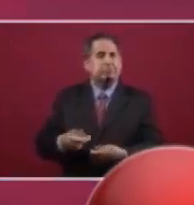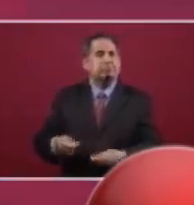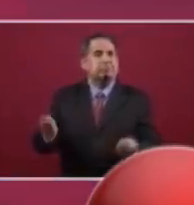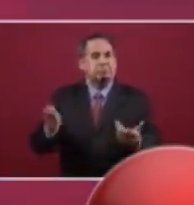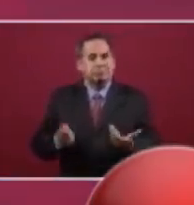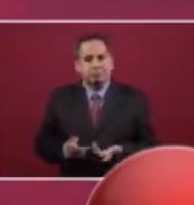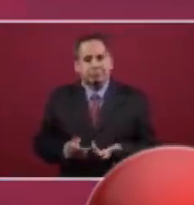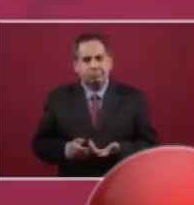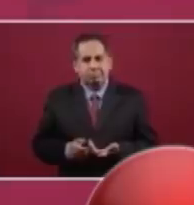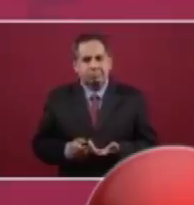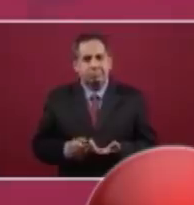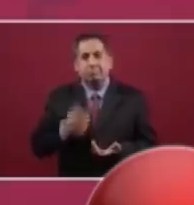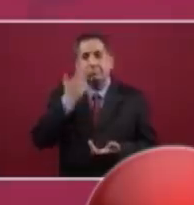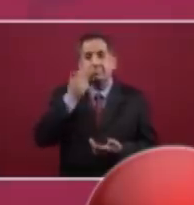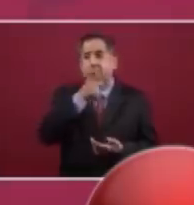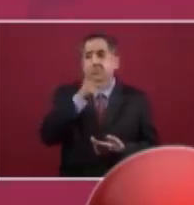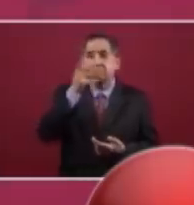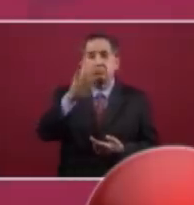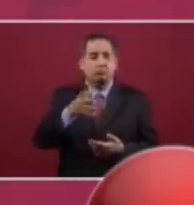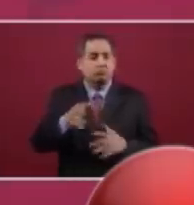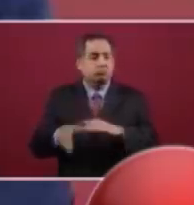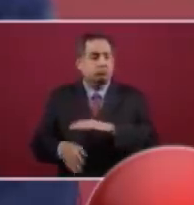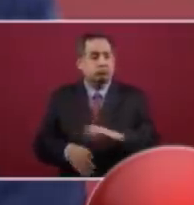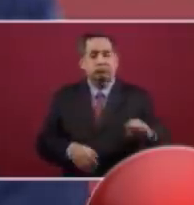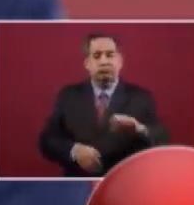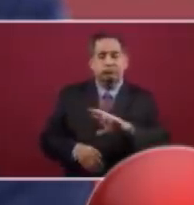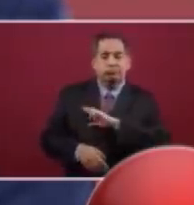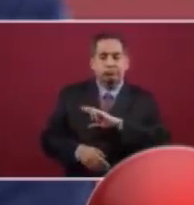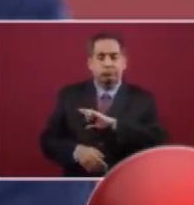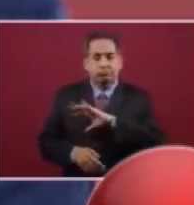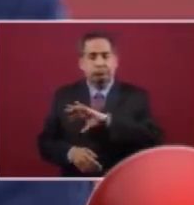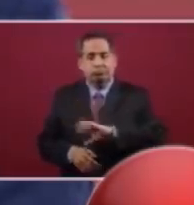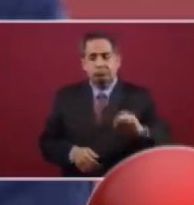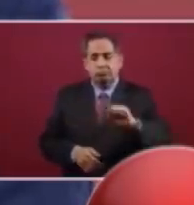la privatización, el traslado de bienes